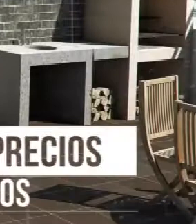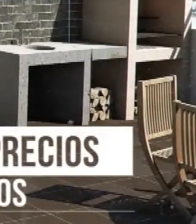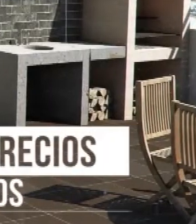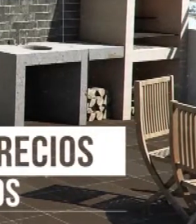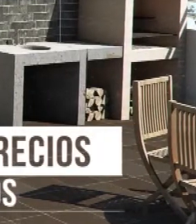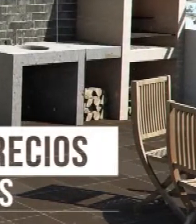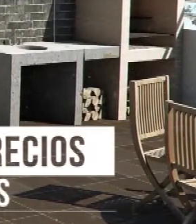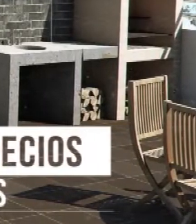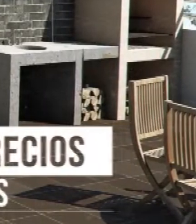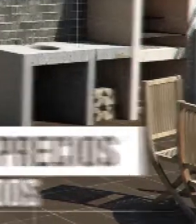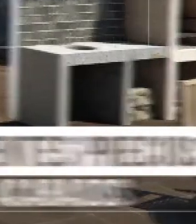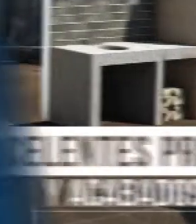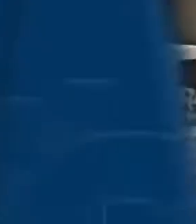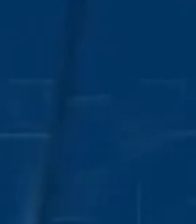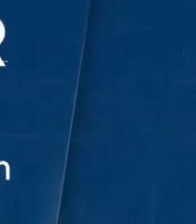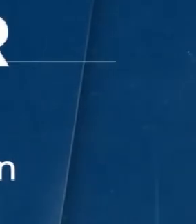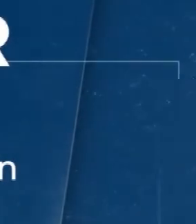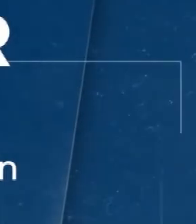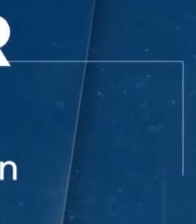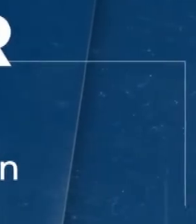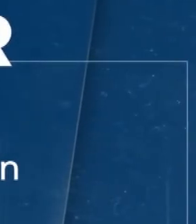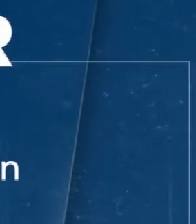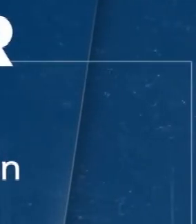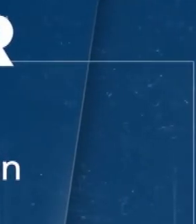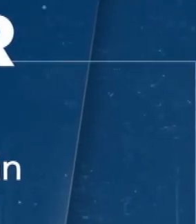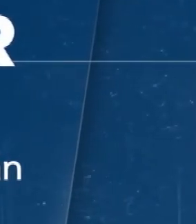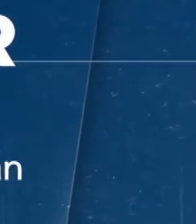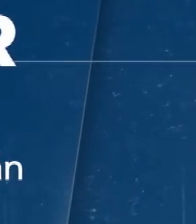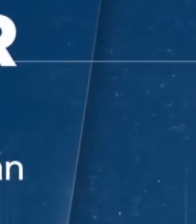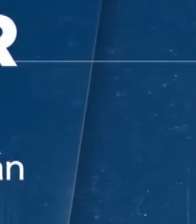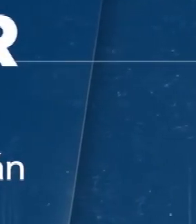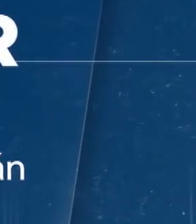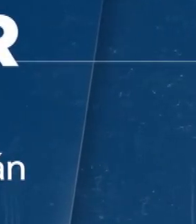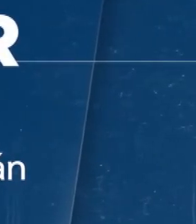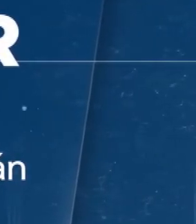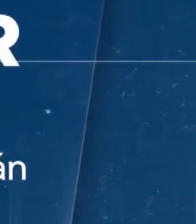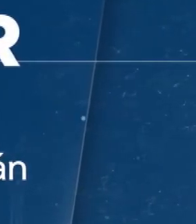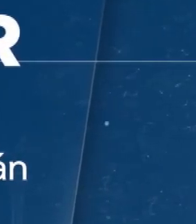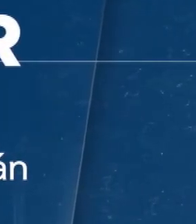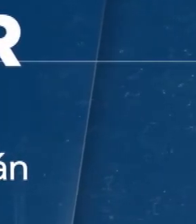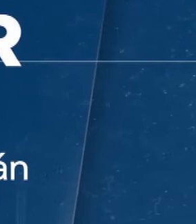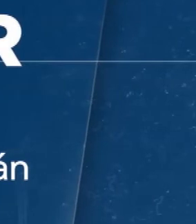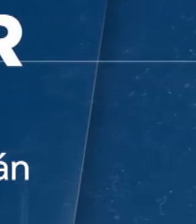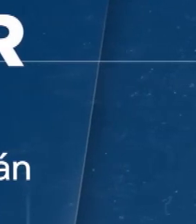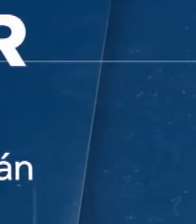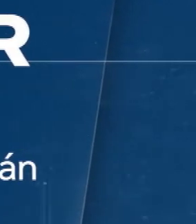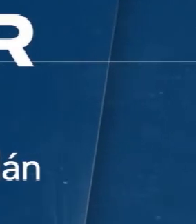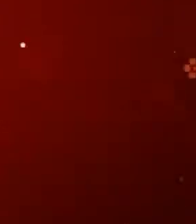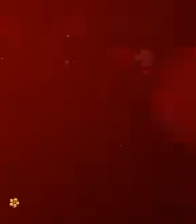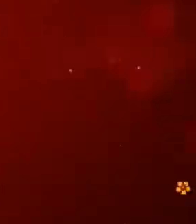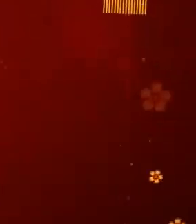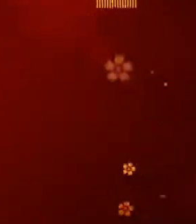y barbecue. Construye Palmar, diseñamos espacios exclusivos para tu hogar.